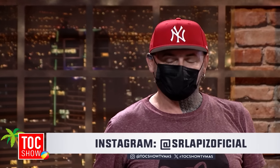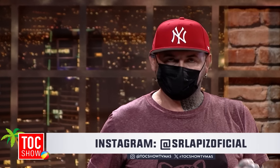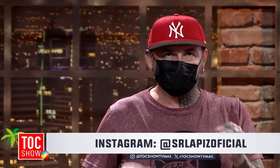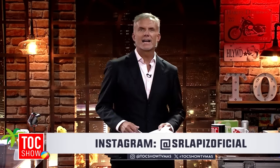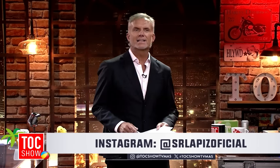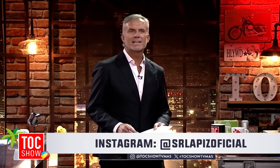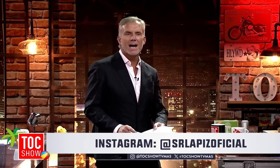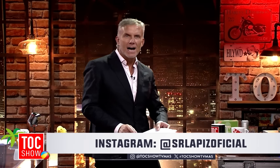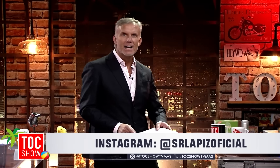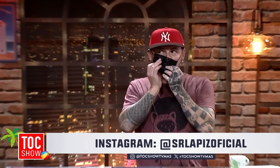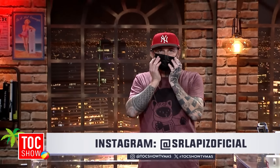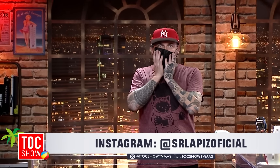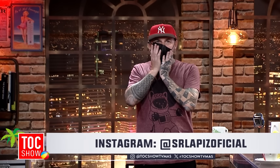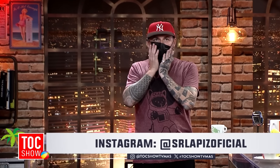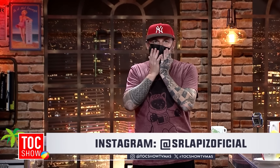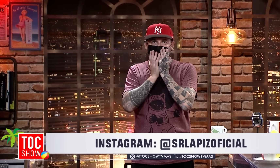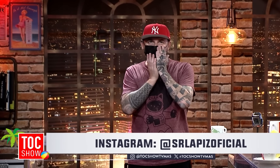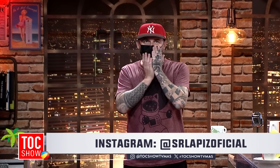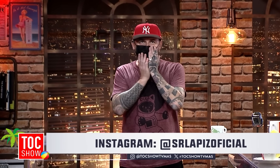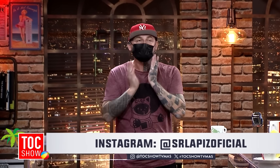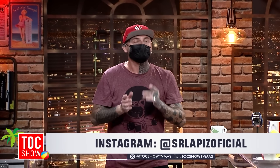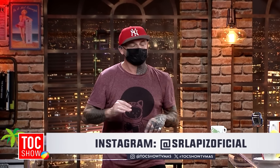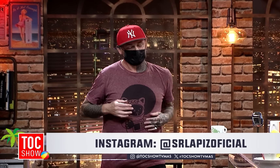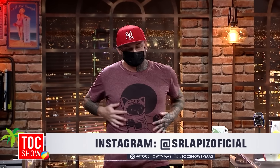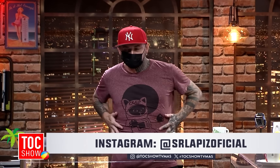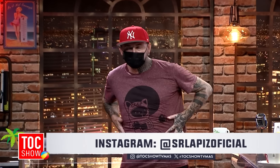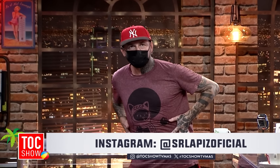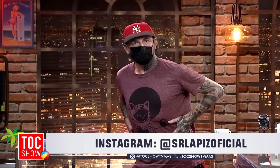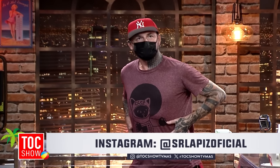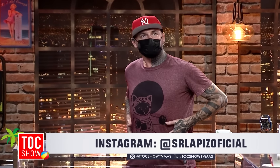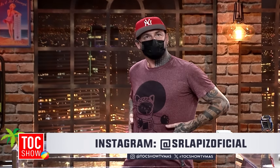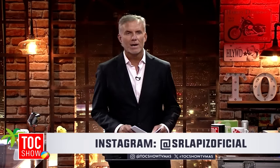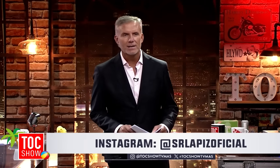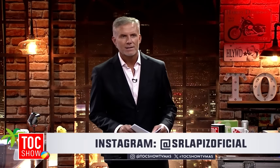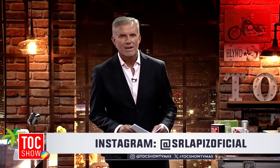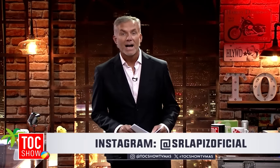borra. Ahí está el señor Lápiz. Que lo